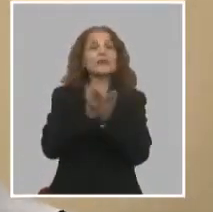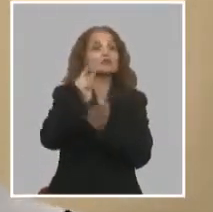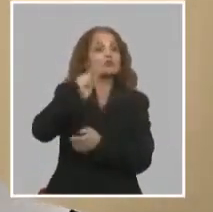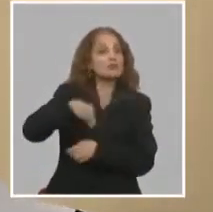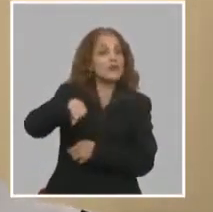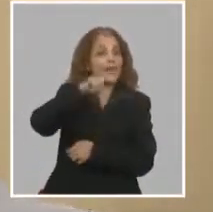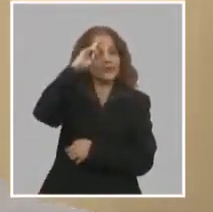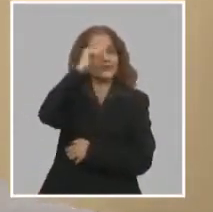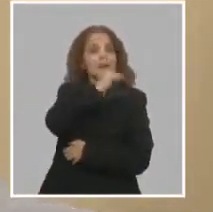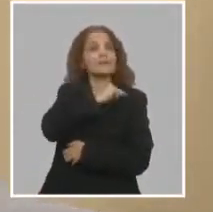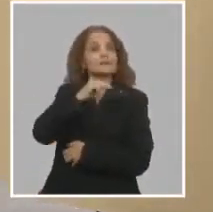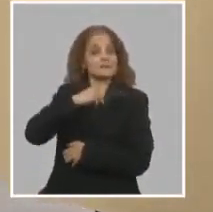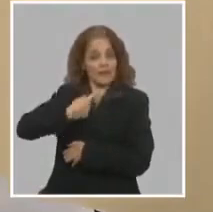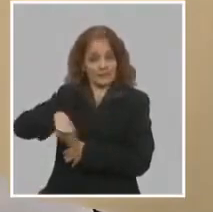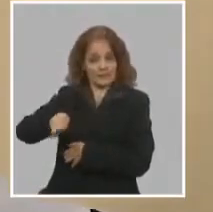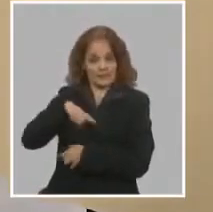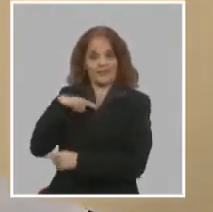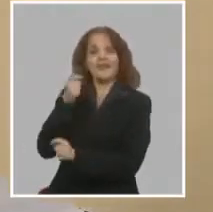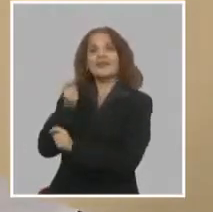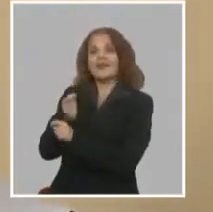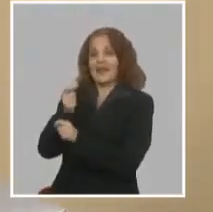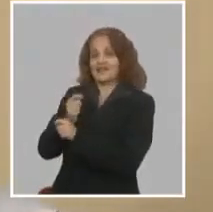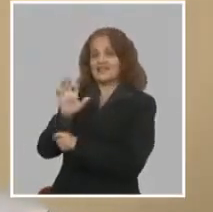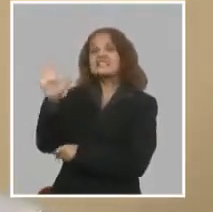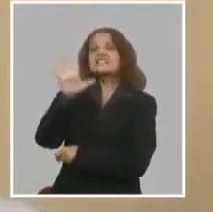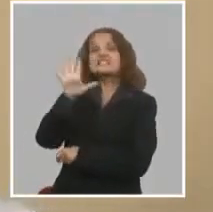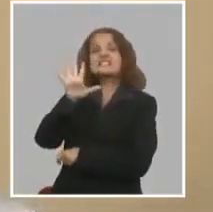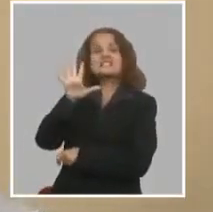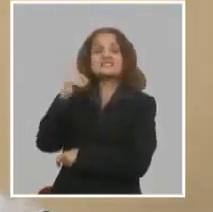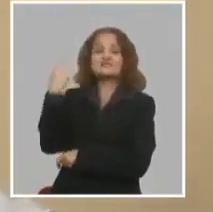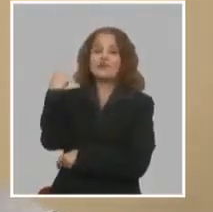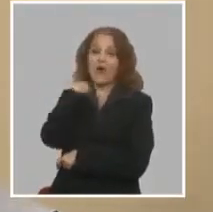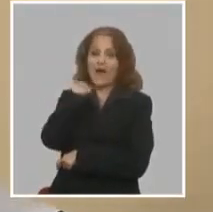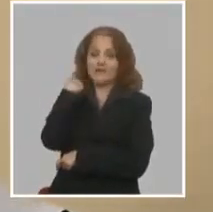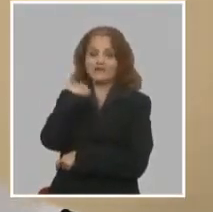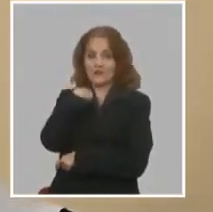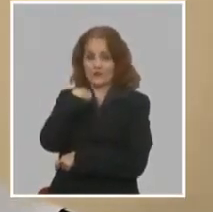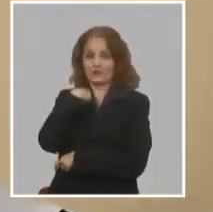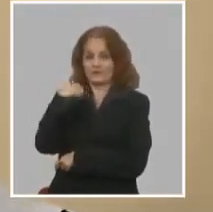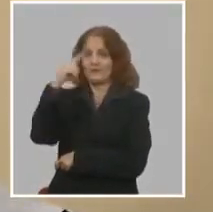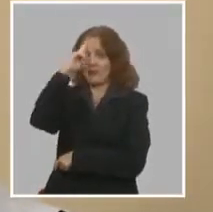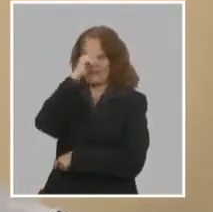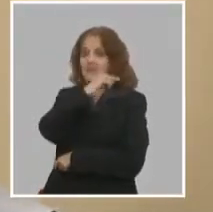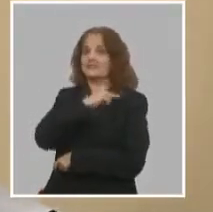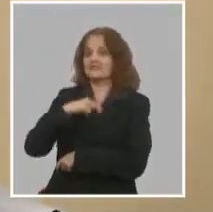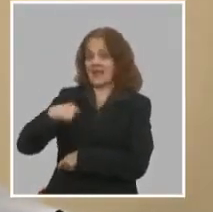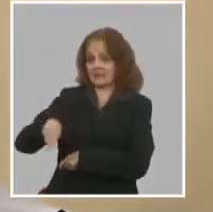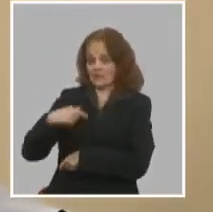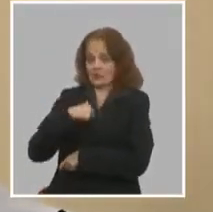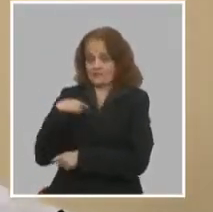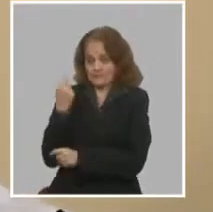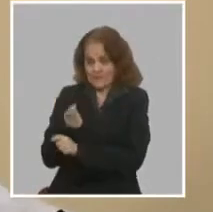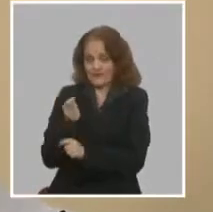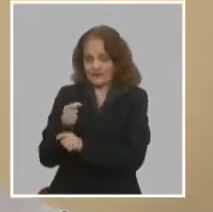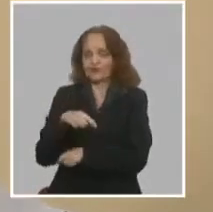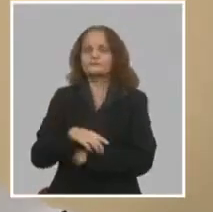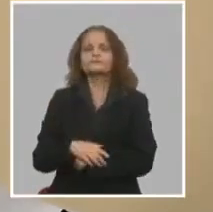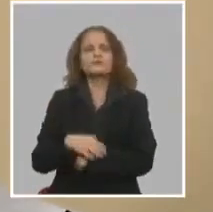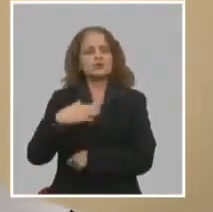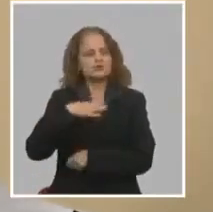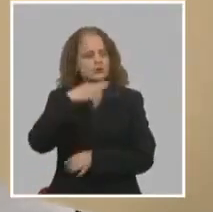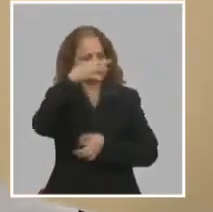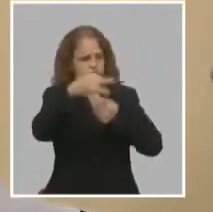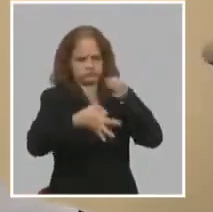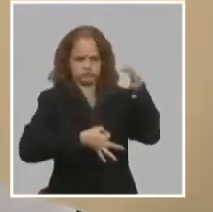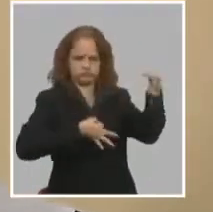cuando estamos dando las clases, que le damos clases a quinto año en la especialidad de salud pública, y le trato de transmitir todas